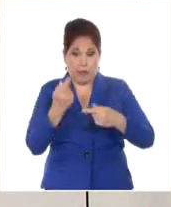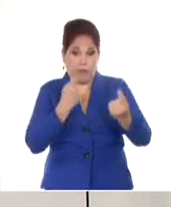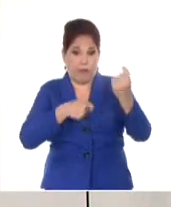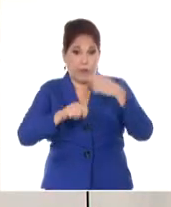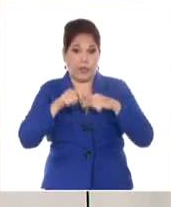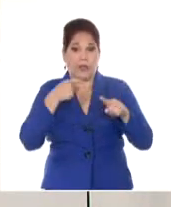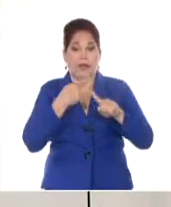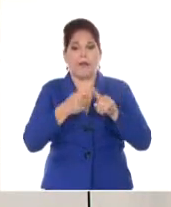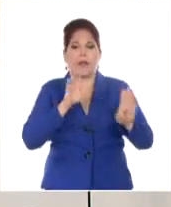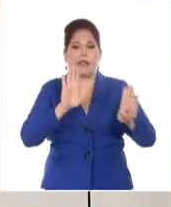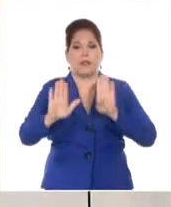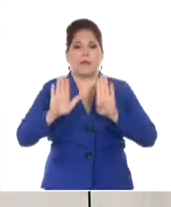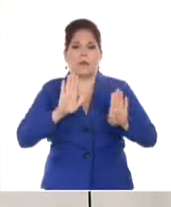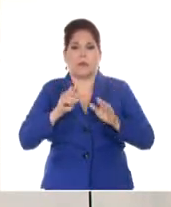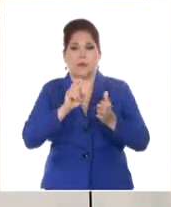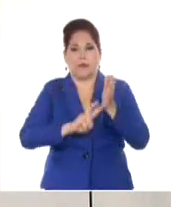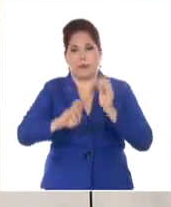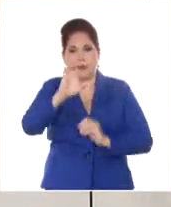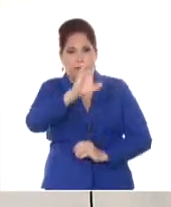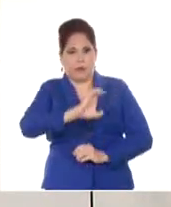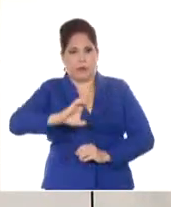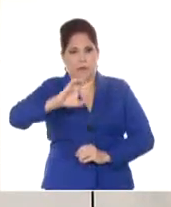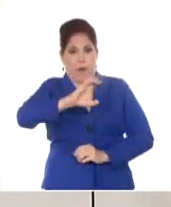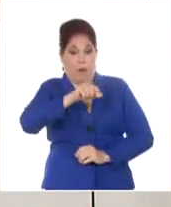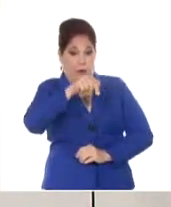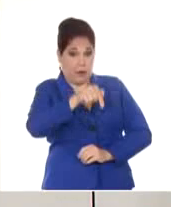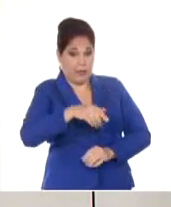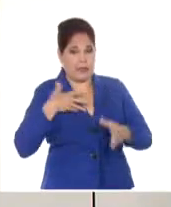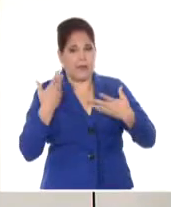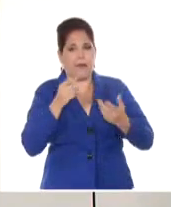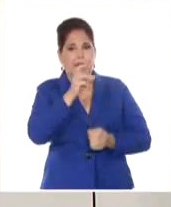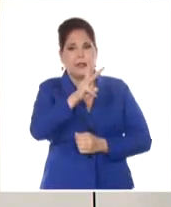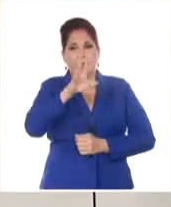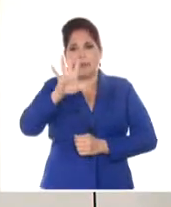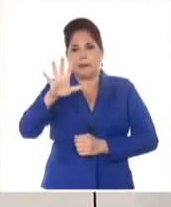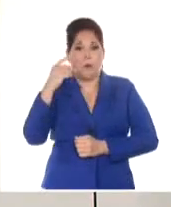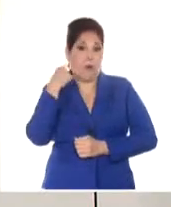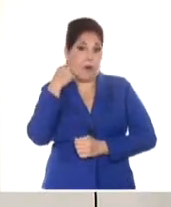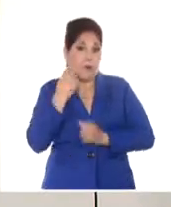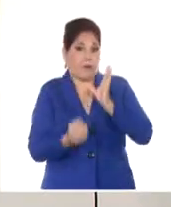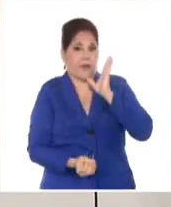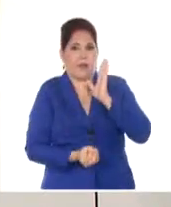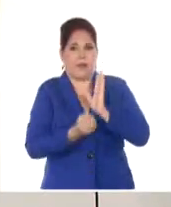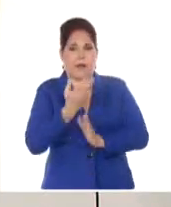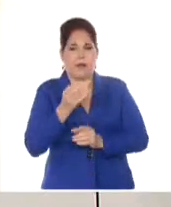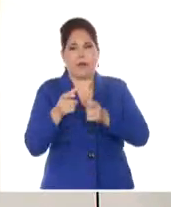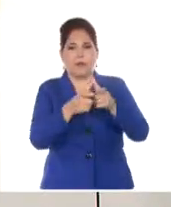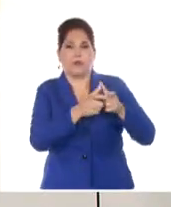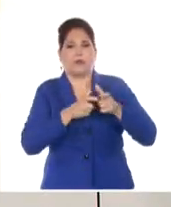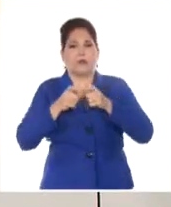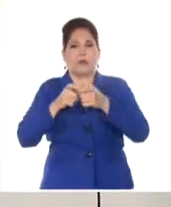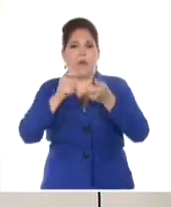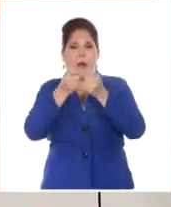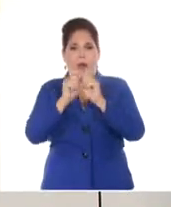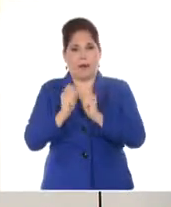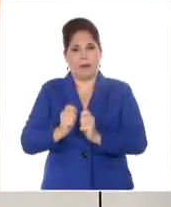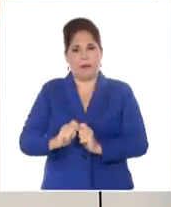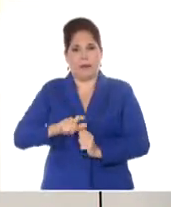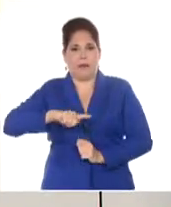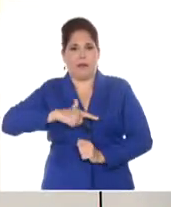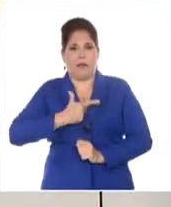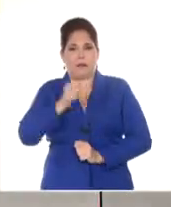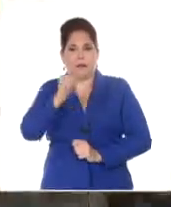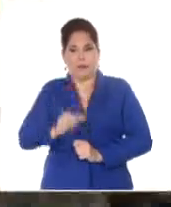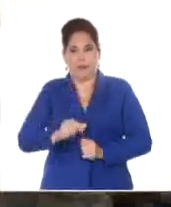realiza en la Galería Midas de Camagüey, acción que celebra los 35 años de creada de la Asociación de Artesanos Artistas en